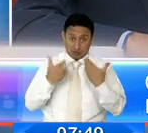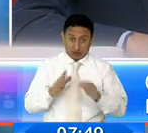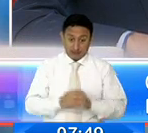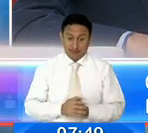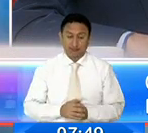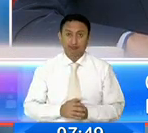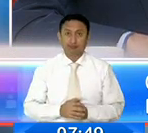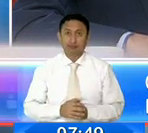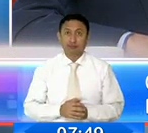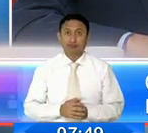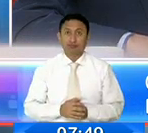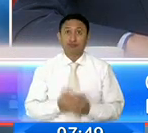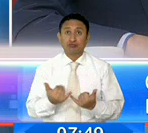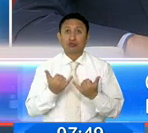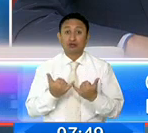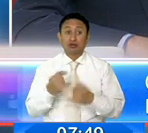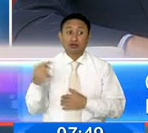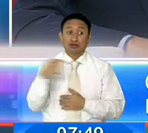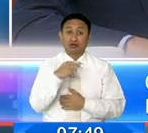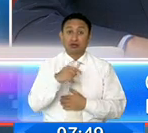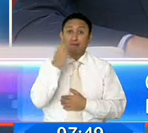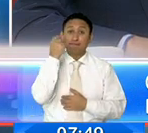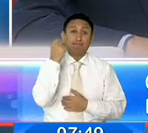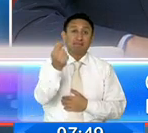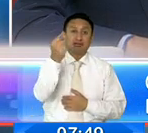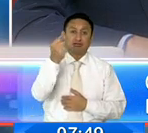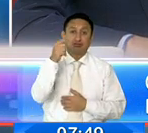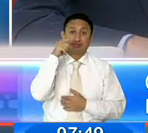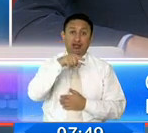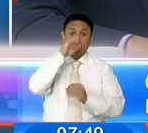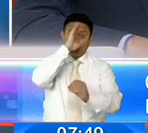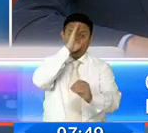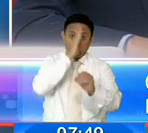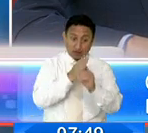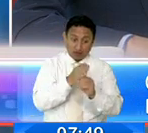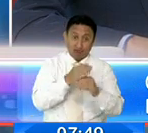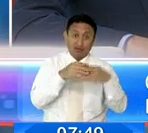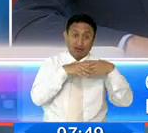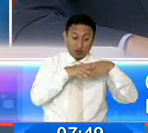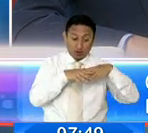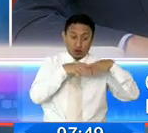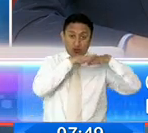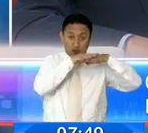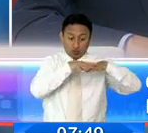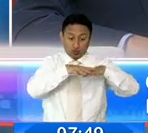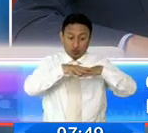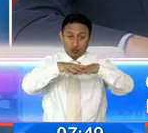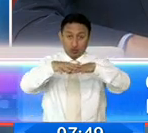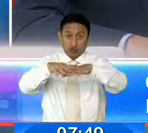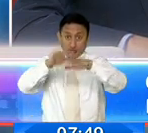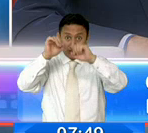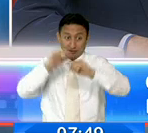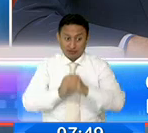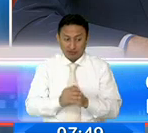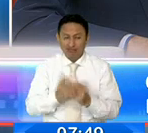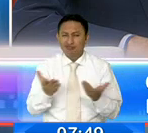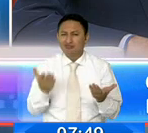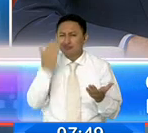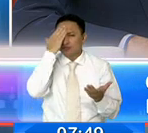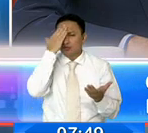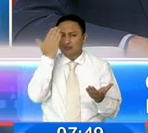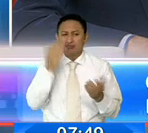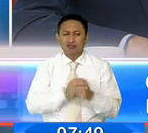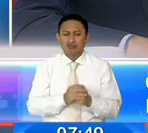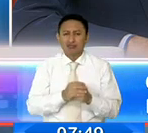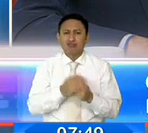como referencia la velocidad. Ese es el propósito, porque está caminando, pero queremos saber con qué